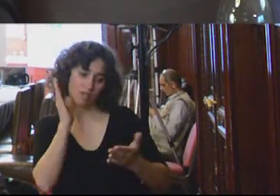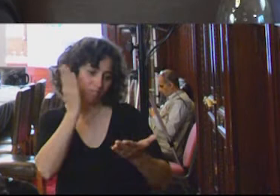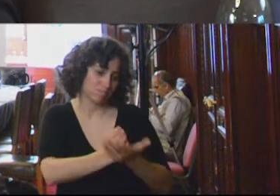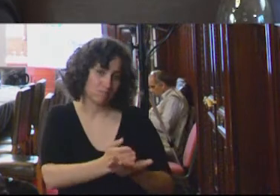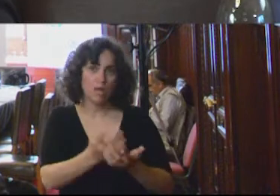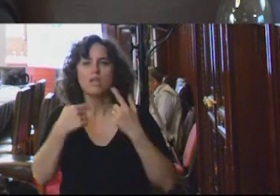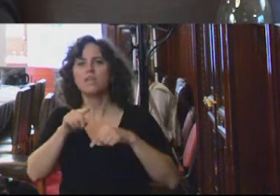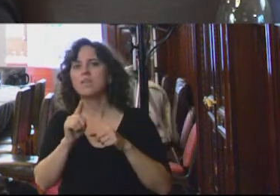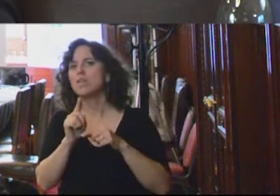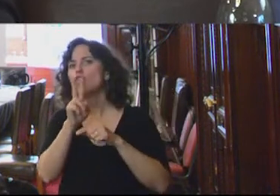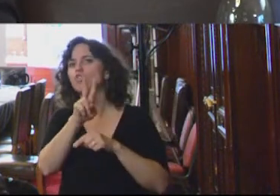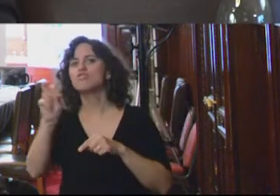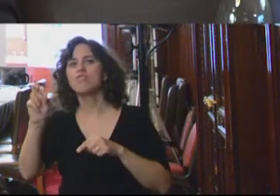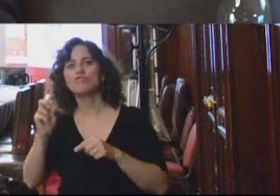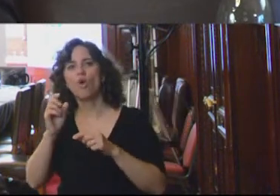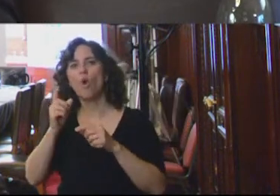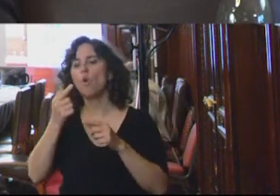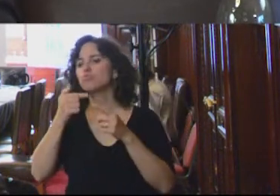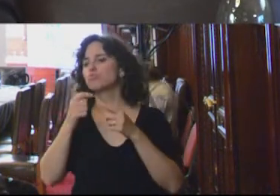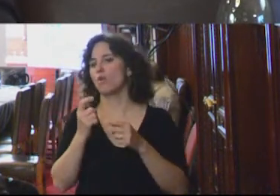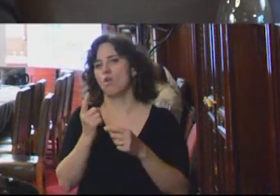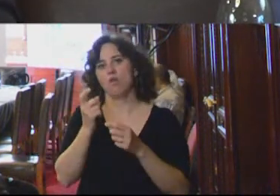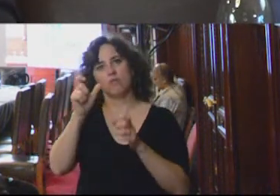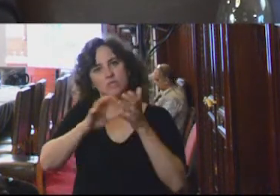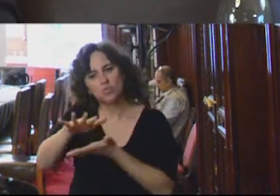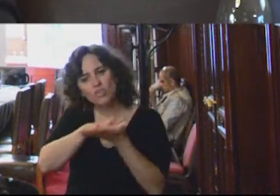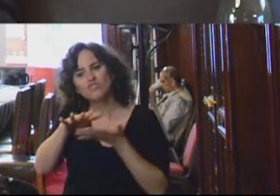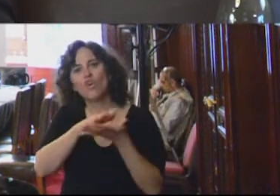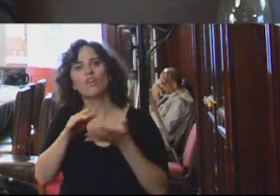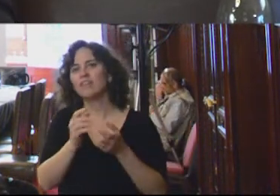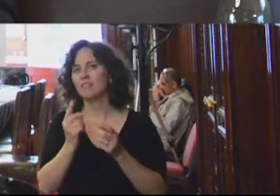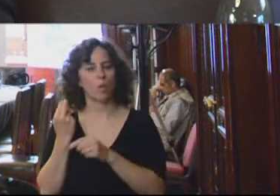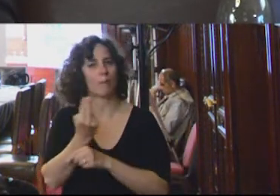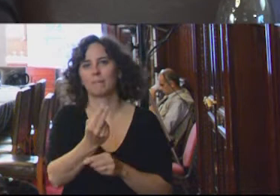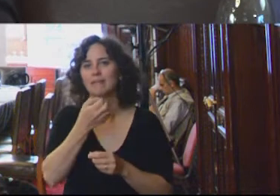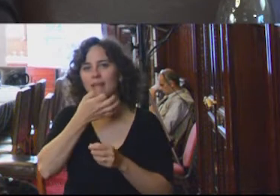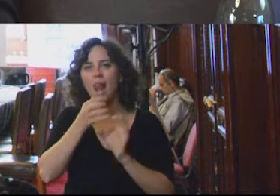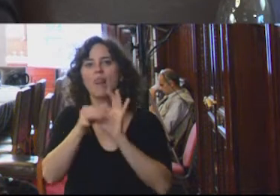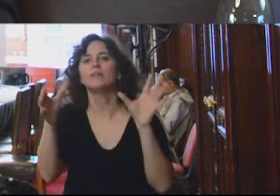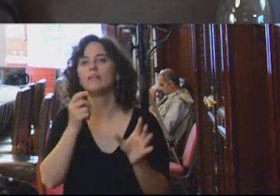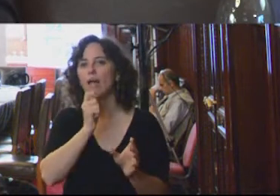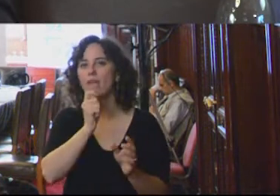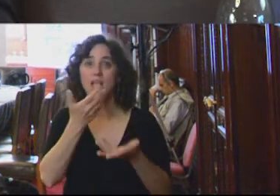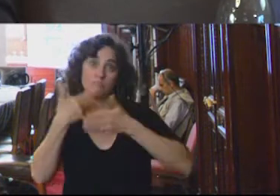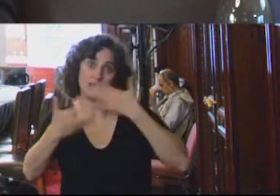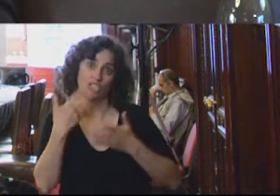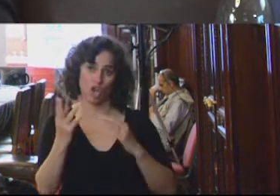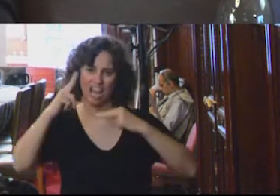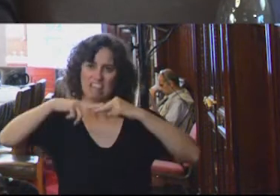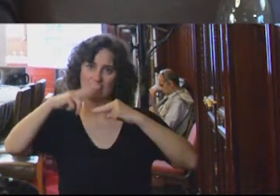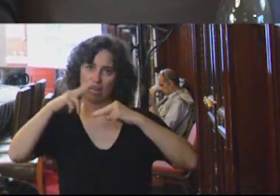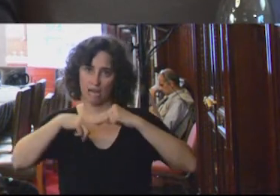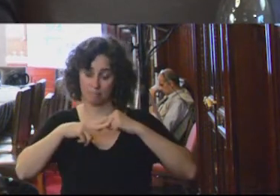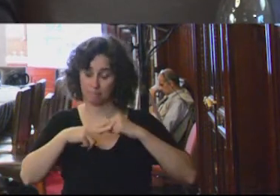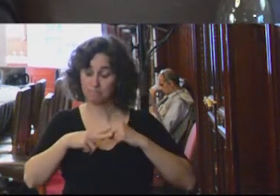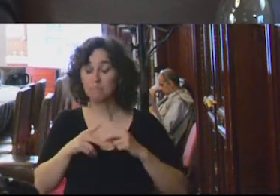de vulneración de los llamados derechos digitales o de la libertad de expresión en Internet. Probablemente los mejores